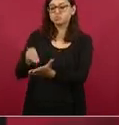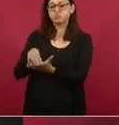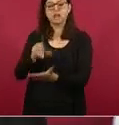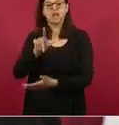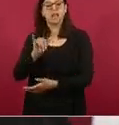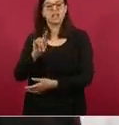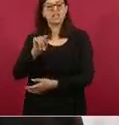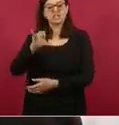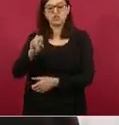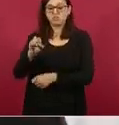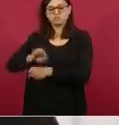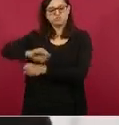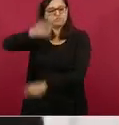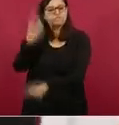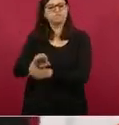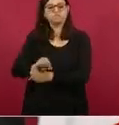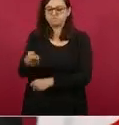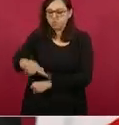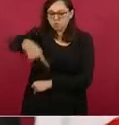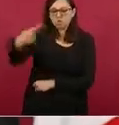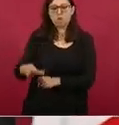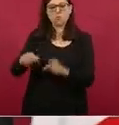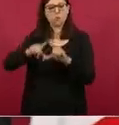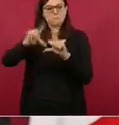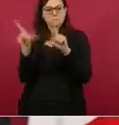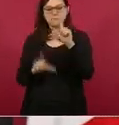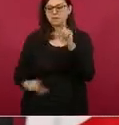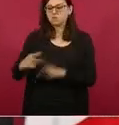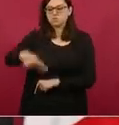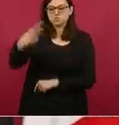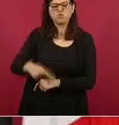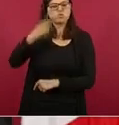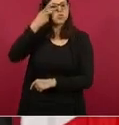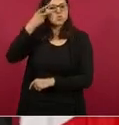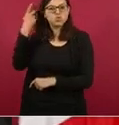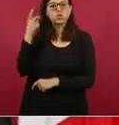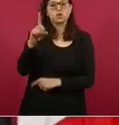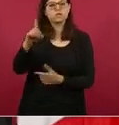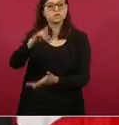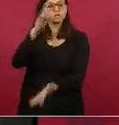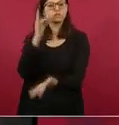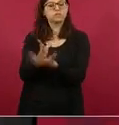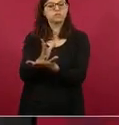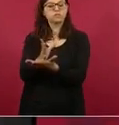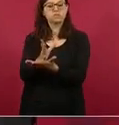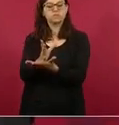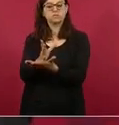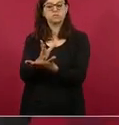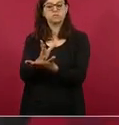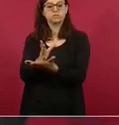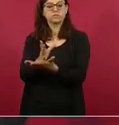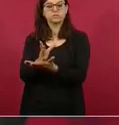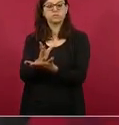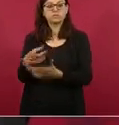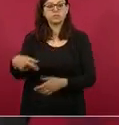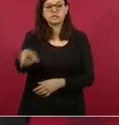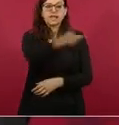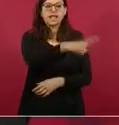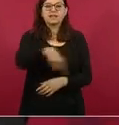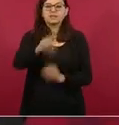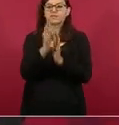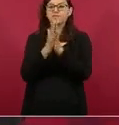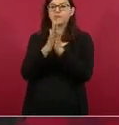sea un mineral de la nación, de los mexicanos, que no se estén haciendo